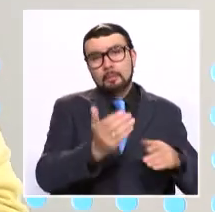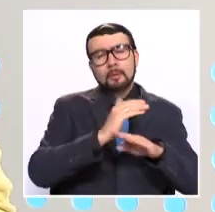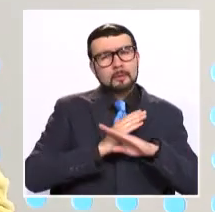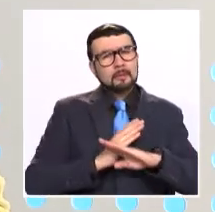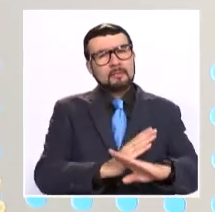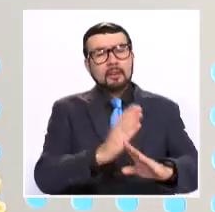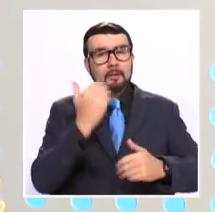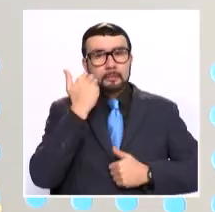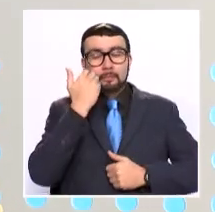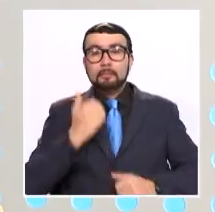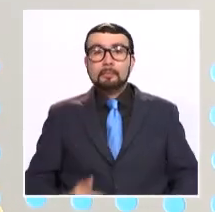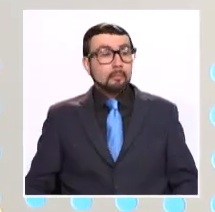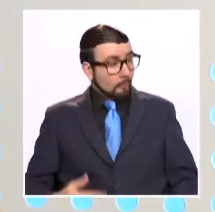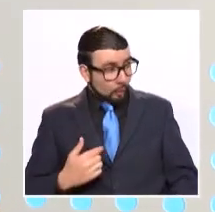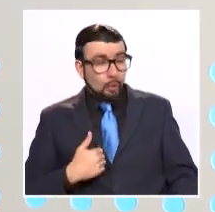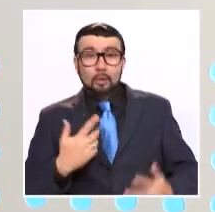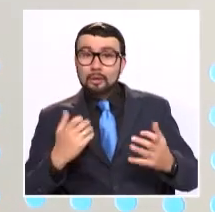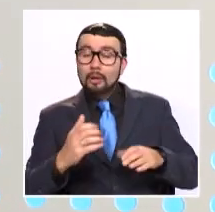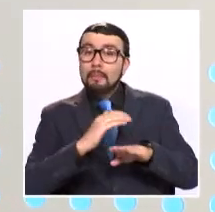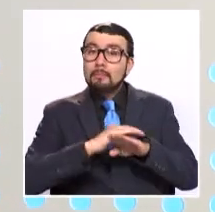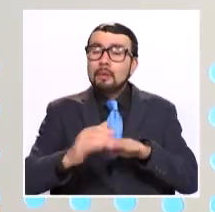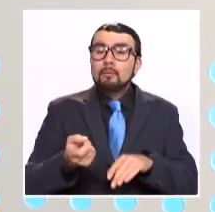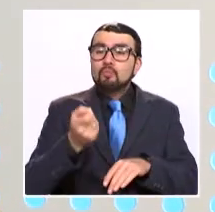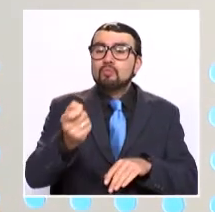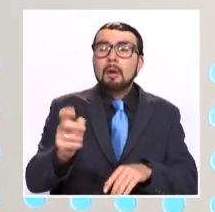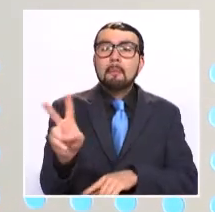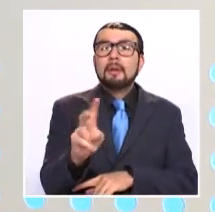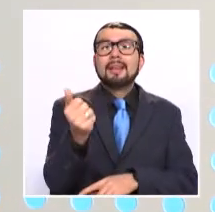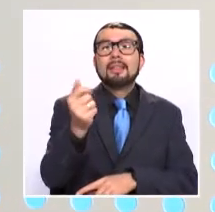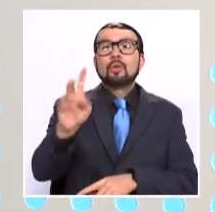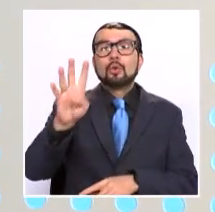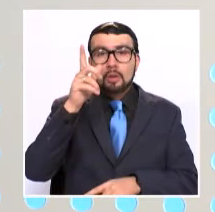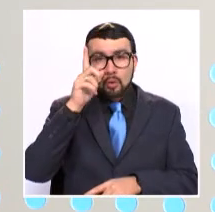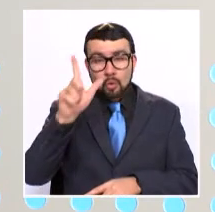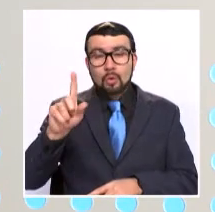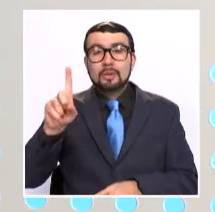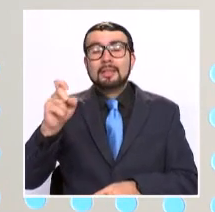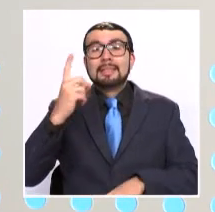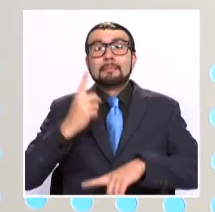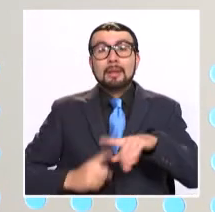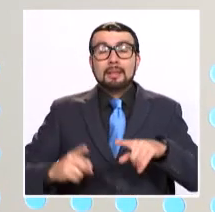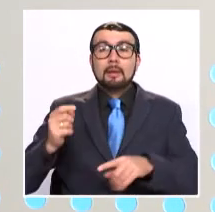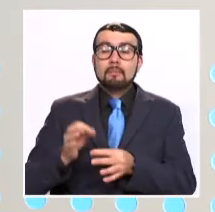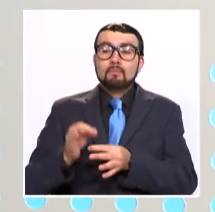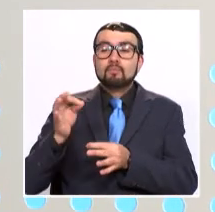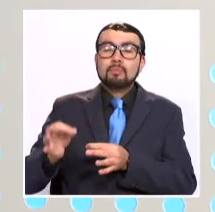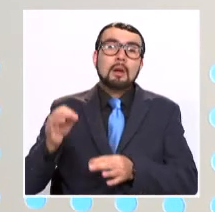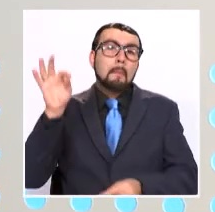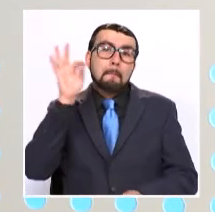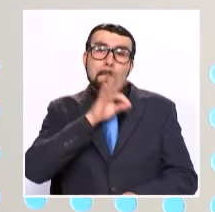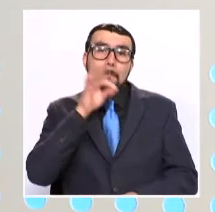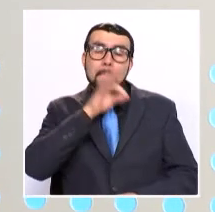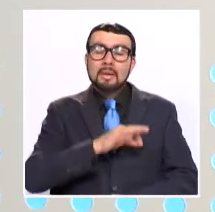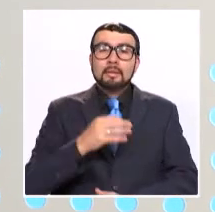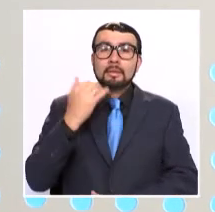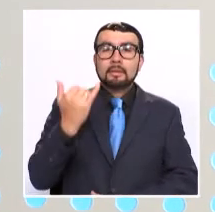invitar a todos ustedes para que este viernes 14 de julio a las 6:30 en Villavicencio, en el Parque de la